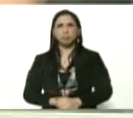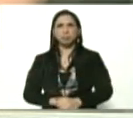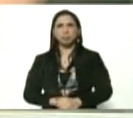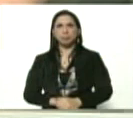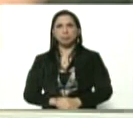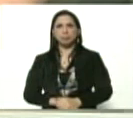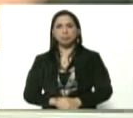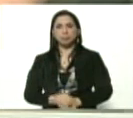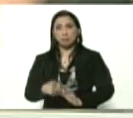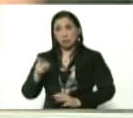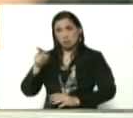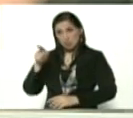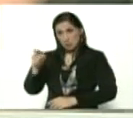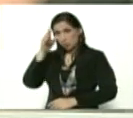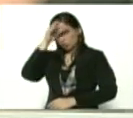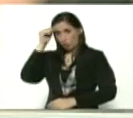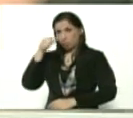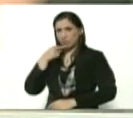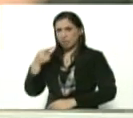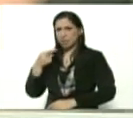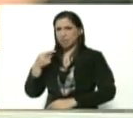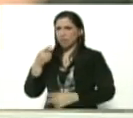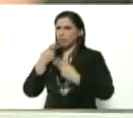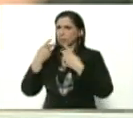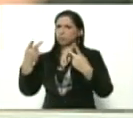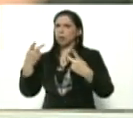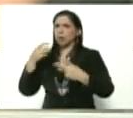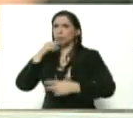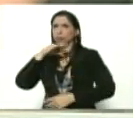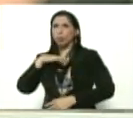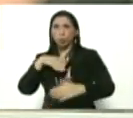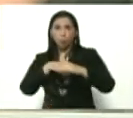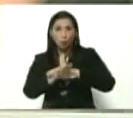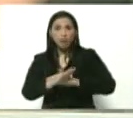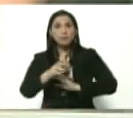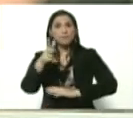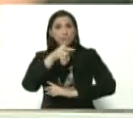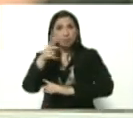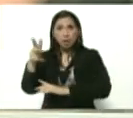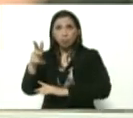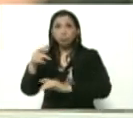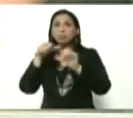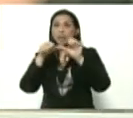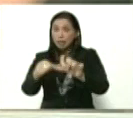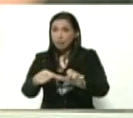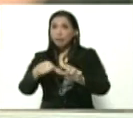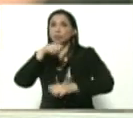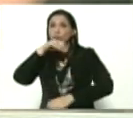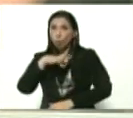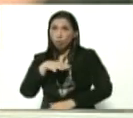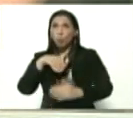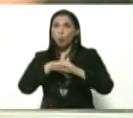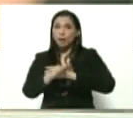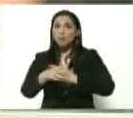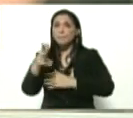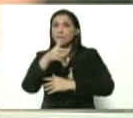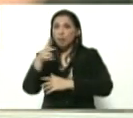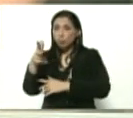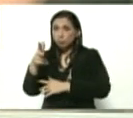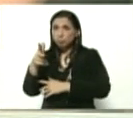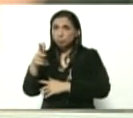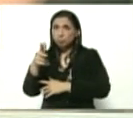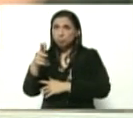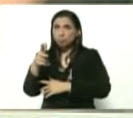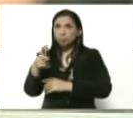Y declara, y queda para la historia, guarden el video, queda para la historia,